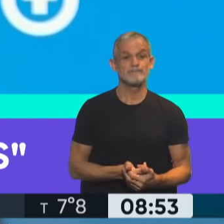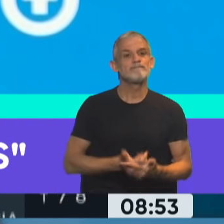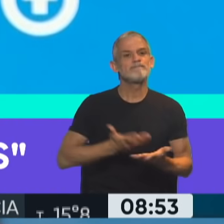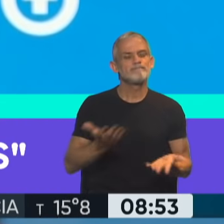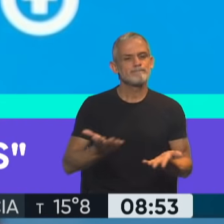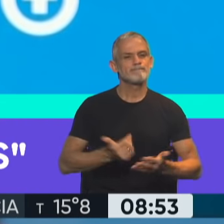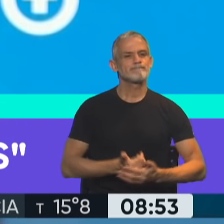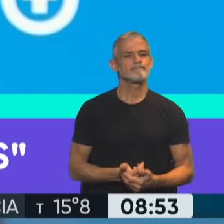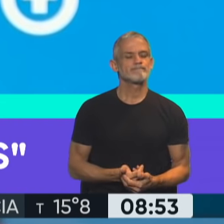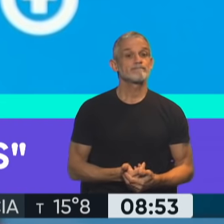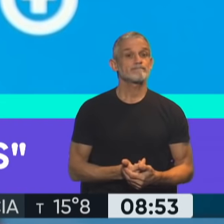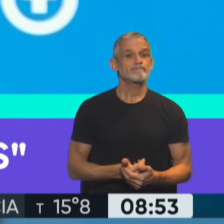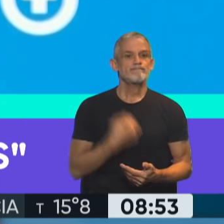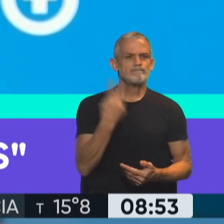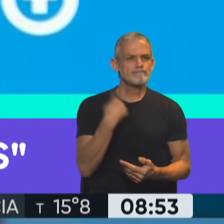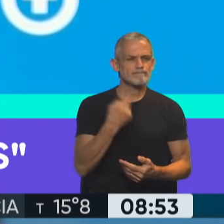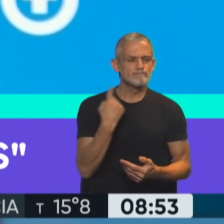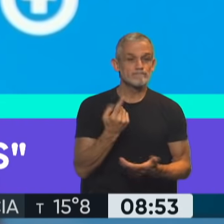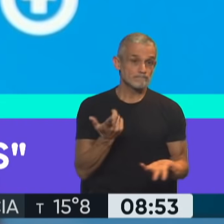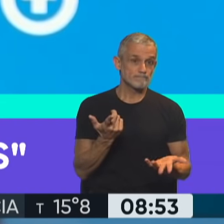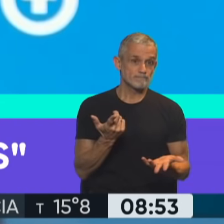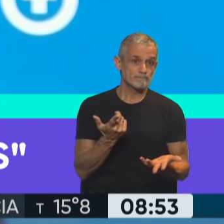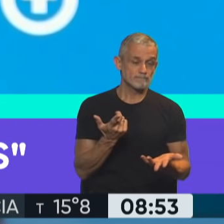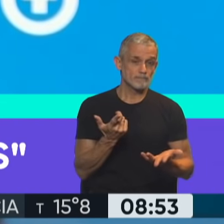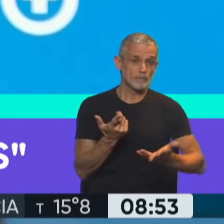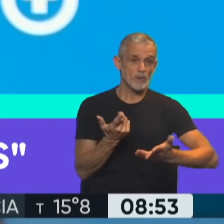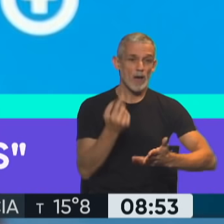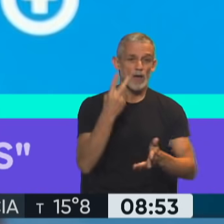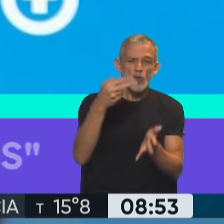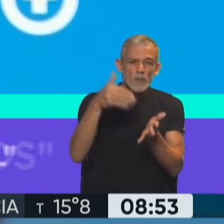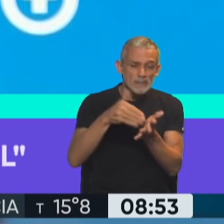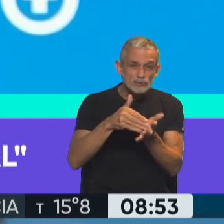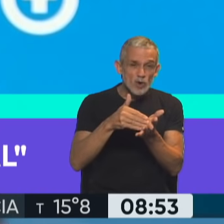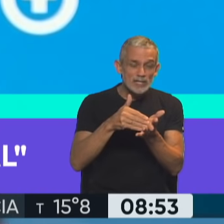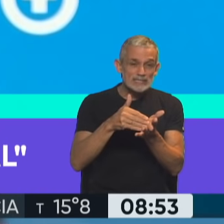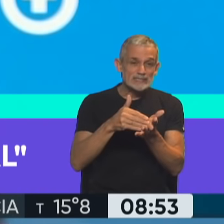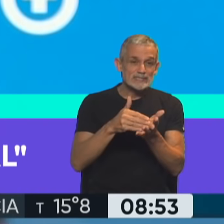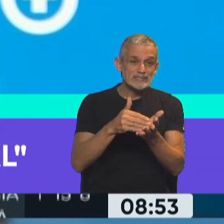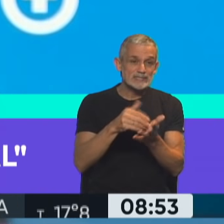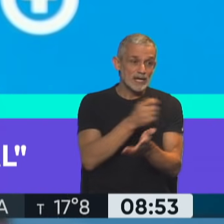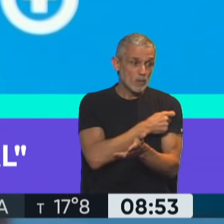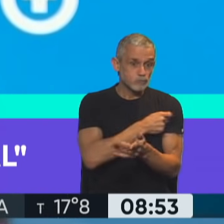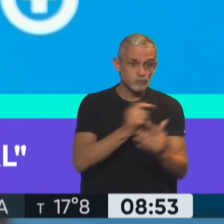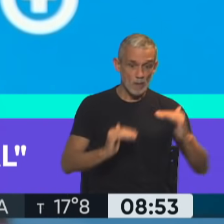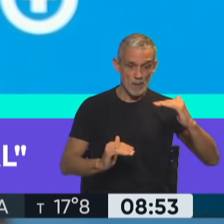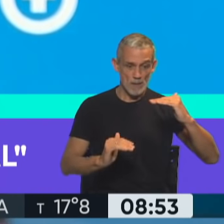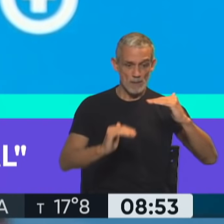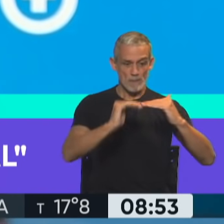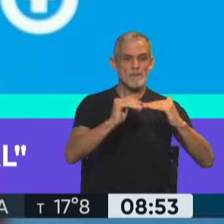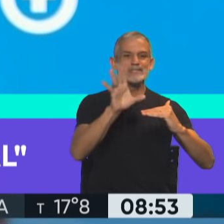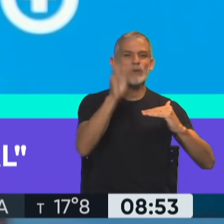Pero estamos a un poco más de 2 millones de dosis en la Argentina para poder llegar a